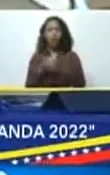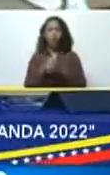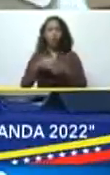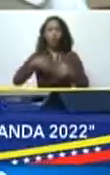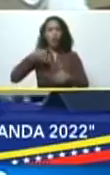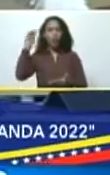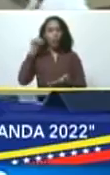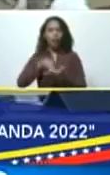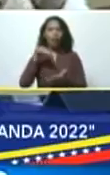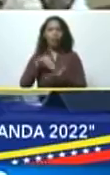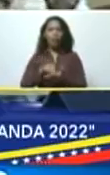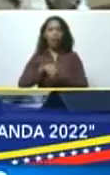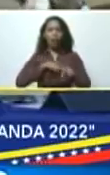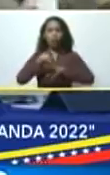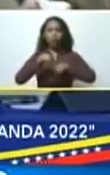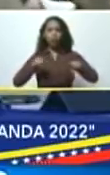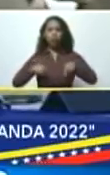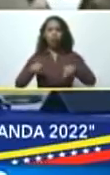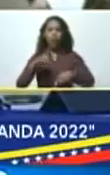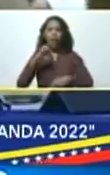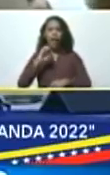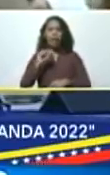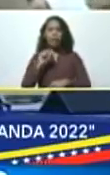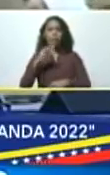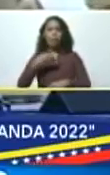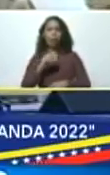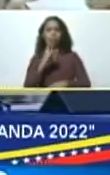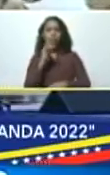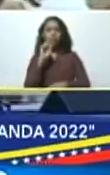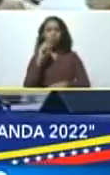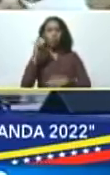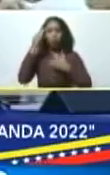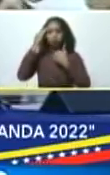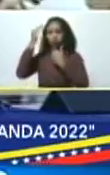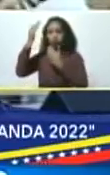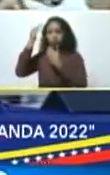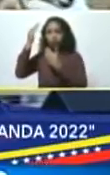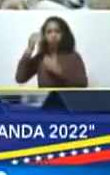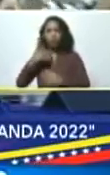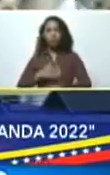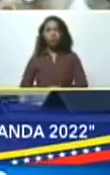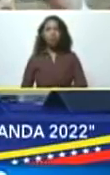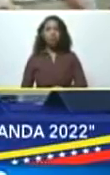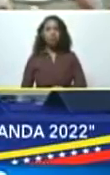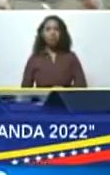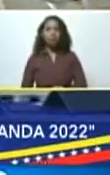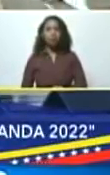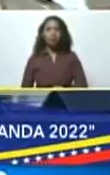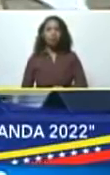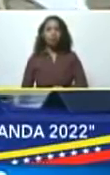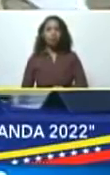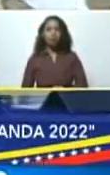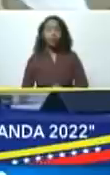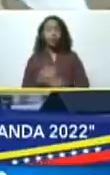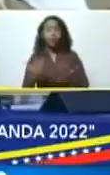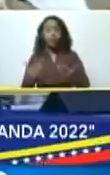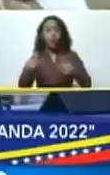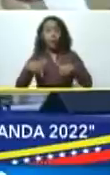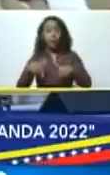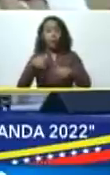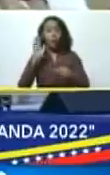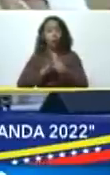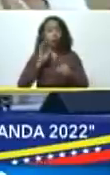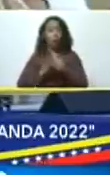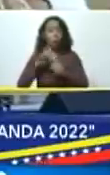de Miranda, dirigidos por Expedito. Expedito, ¿cómo estás? Mi saludo, Expedito. Y con esta